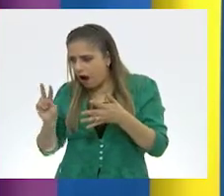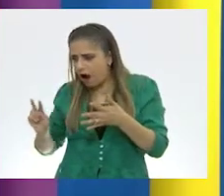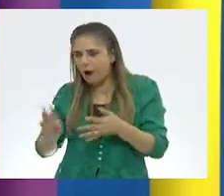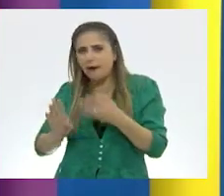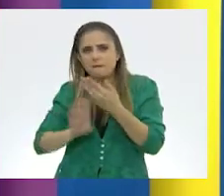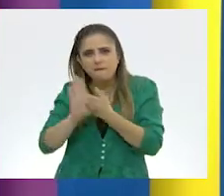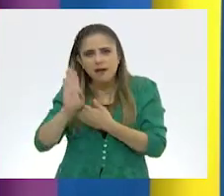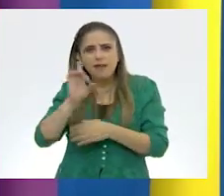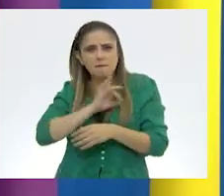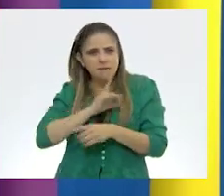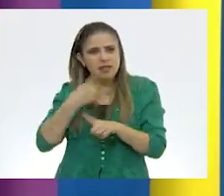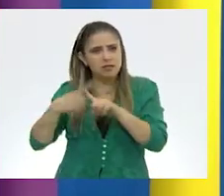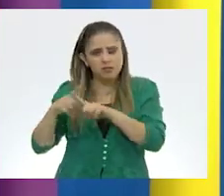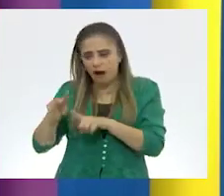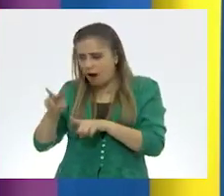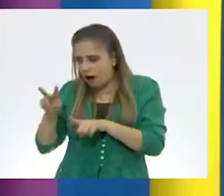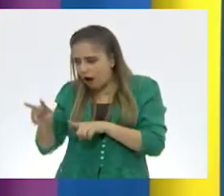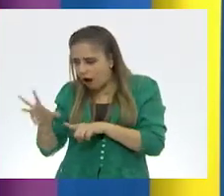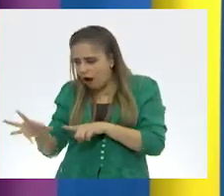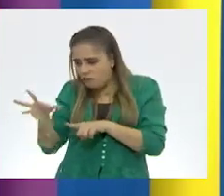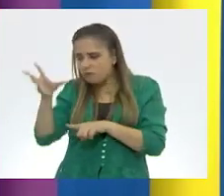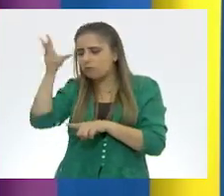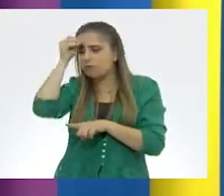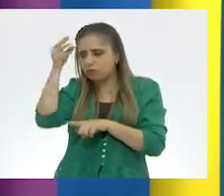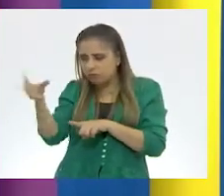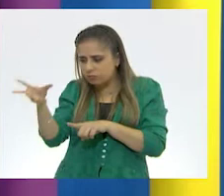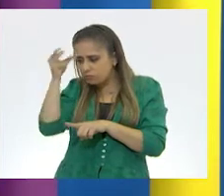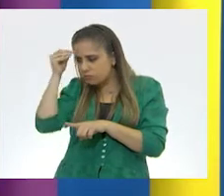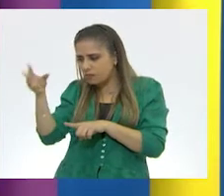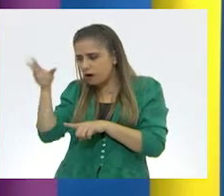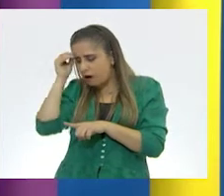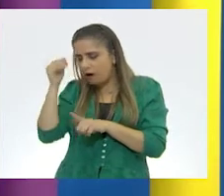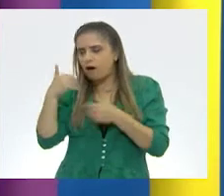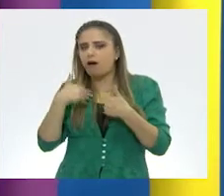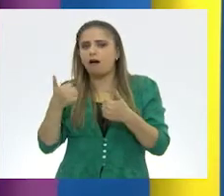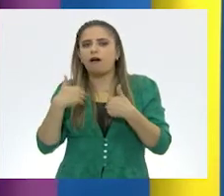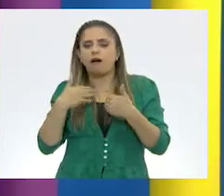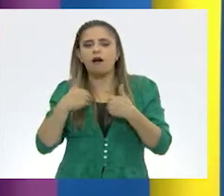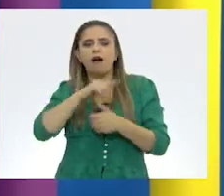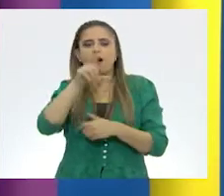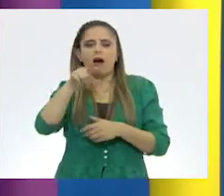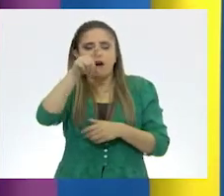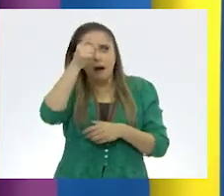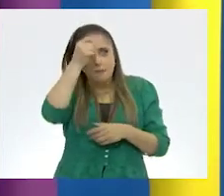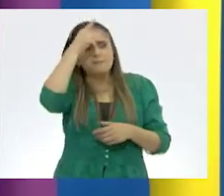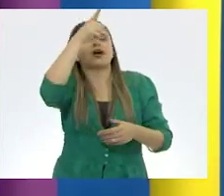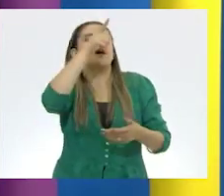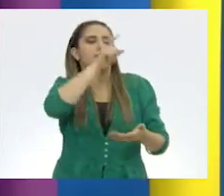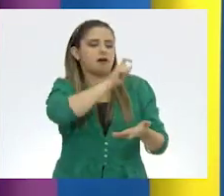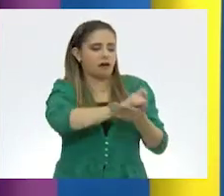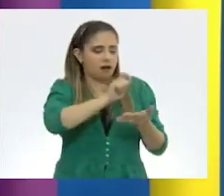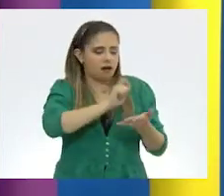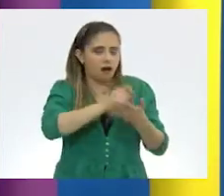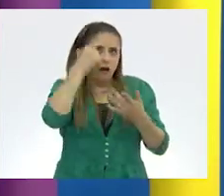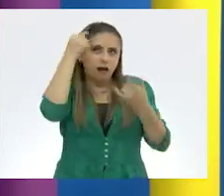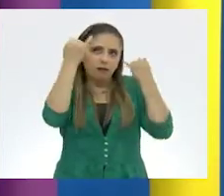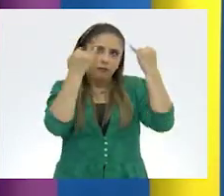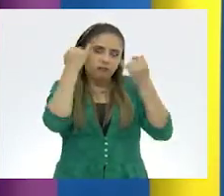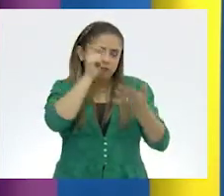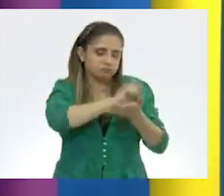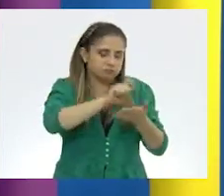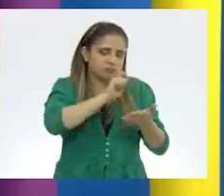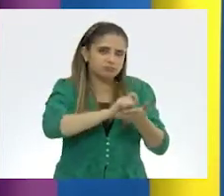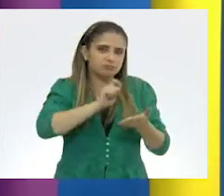puedas desarrollar tu historia y en función de sus particularidades, imaginar los hechos que podrían haber ocurrido en estos